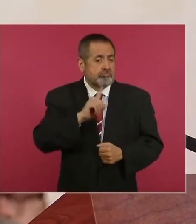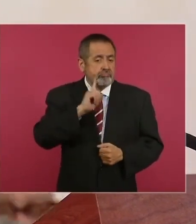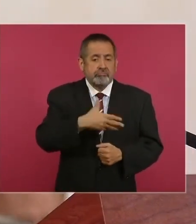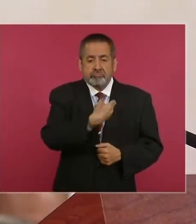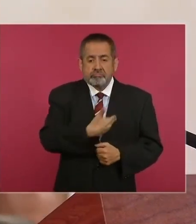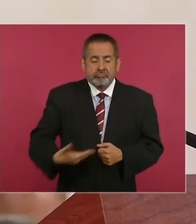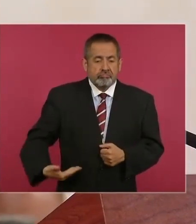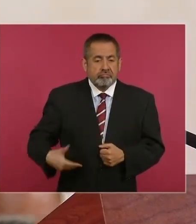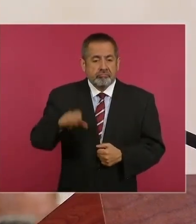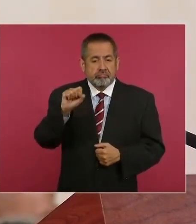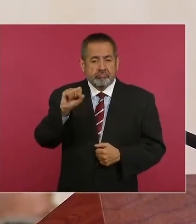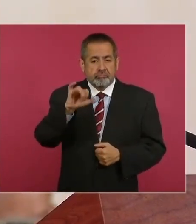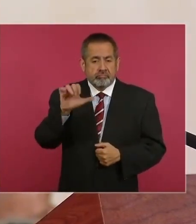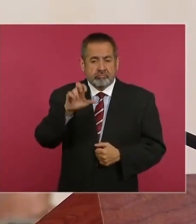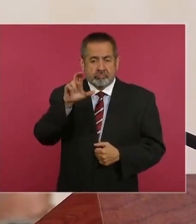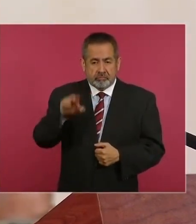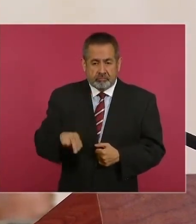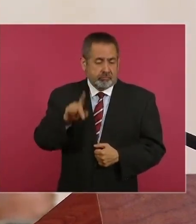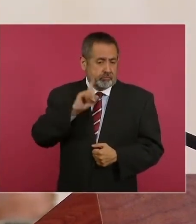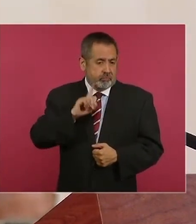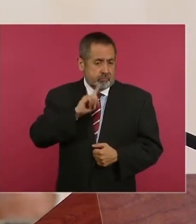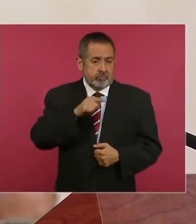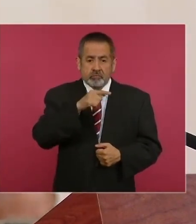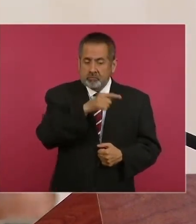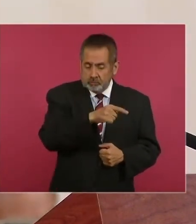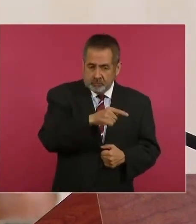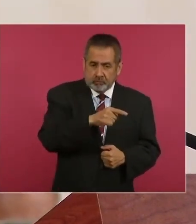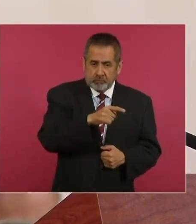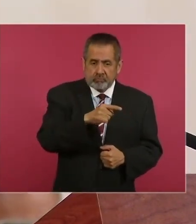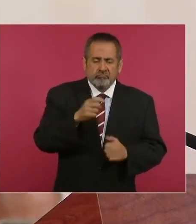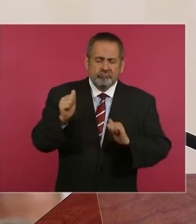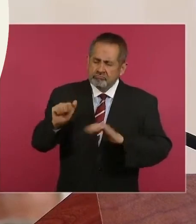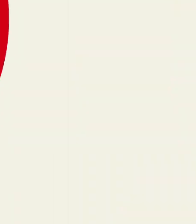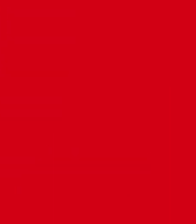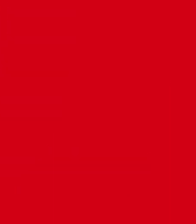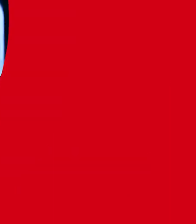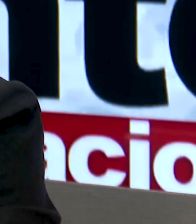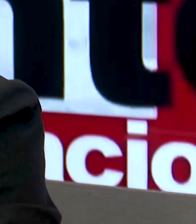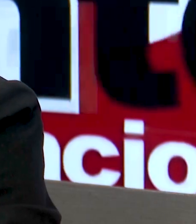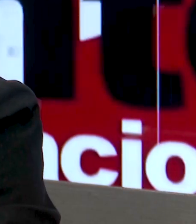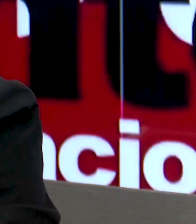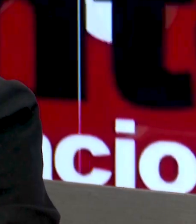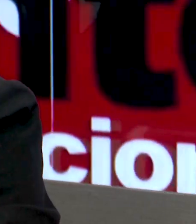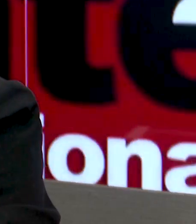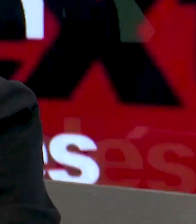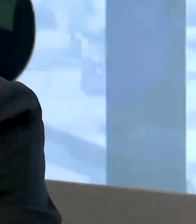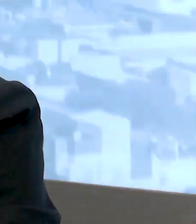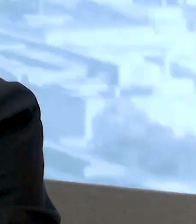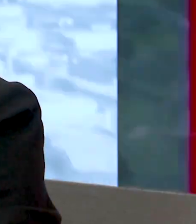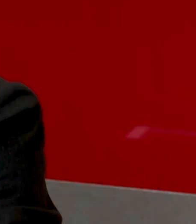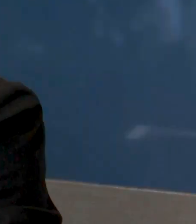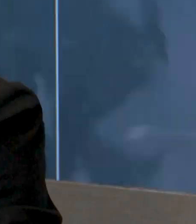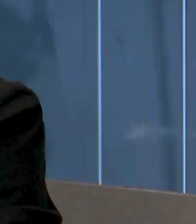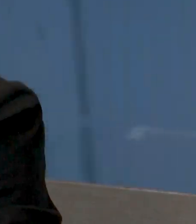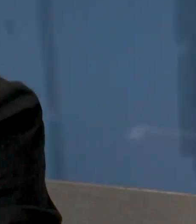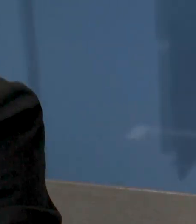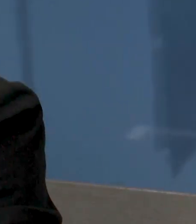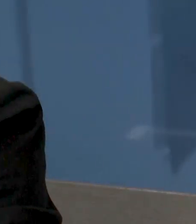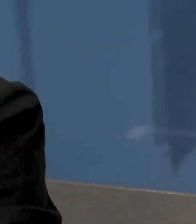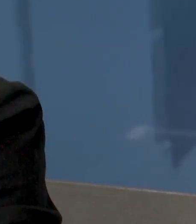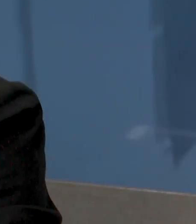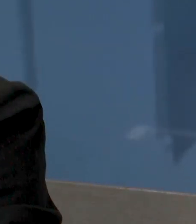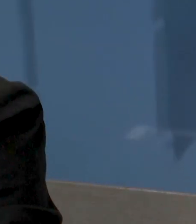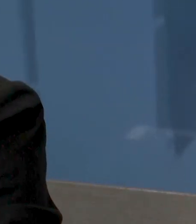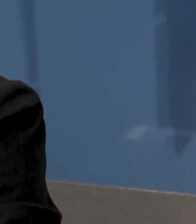presidenta de la suprema corte se comprometa propuesta presentada ayer por López Obrador